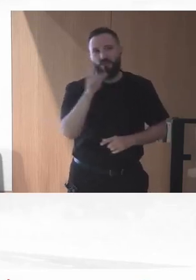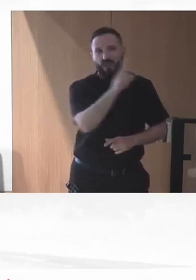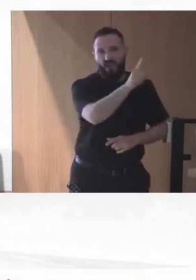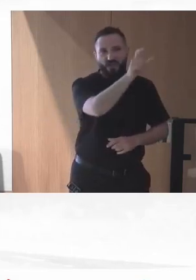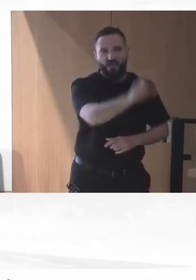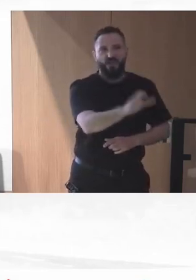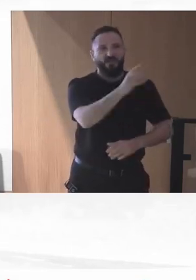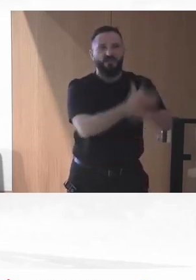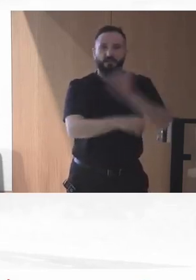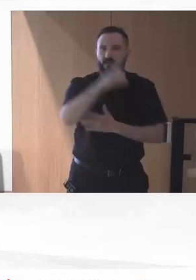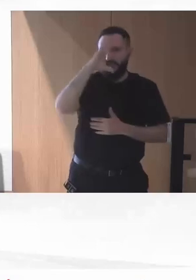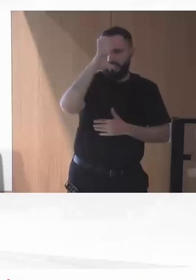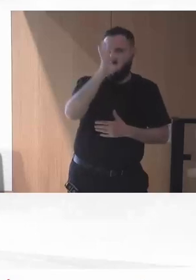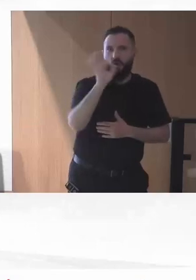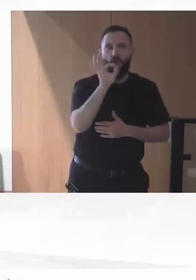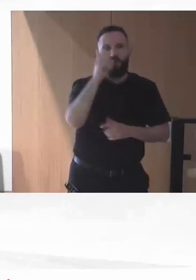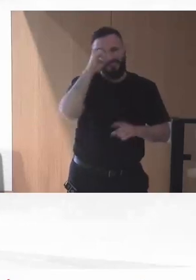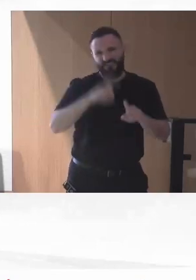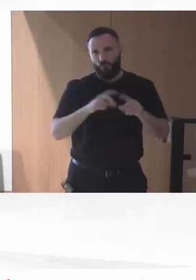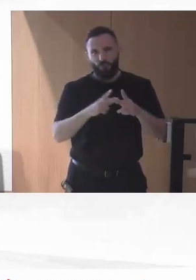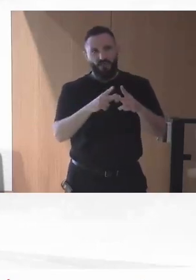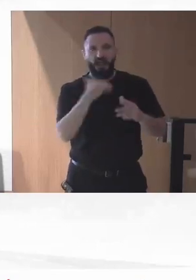incapacidad intelectual o psicosocial.